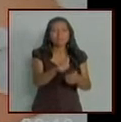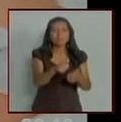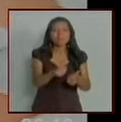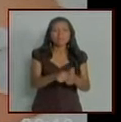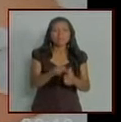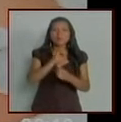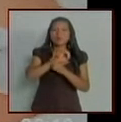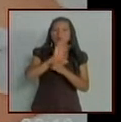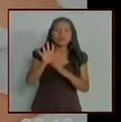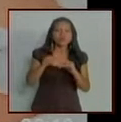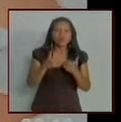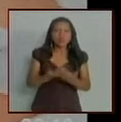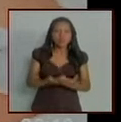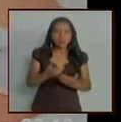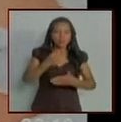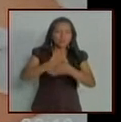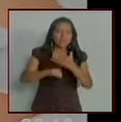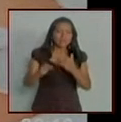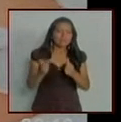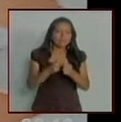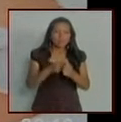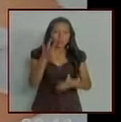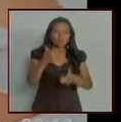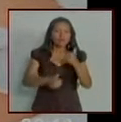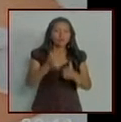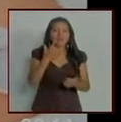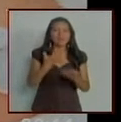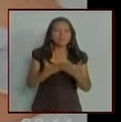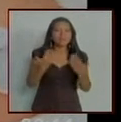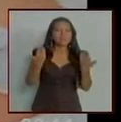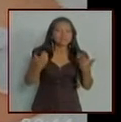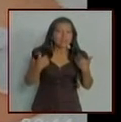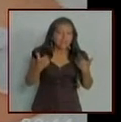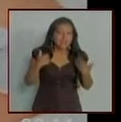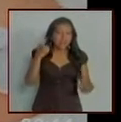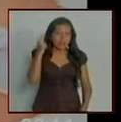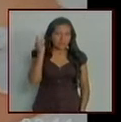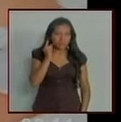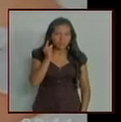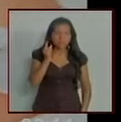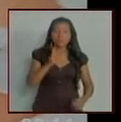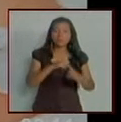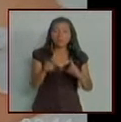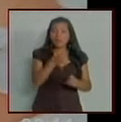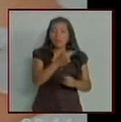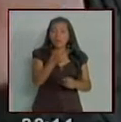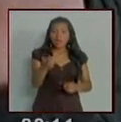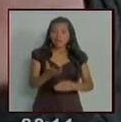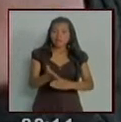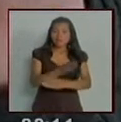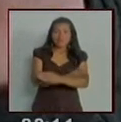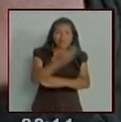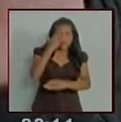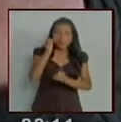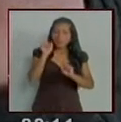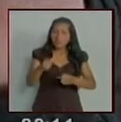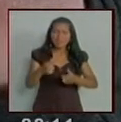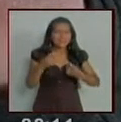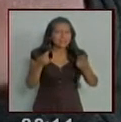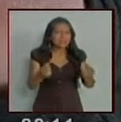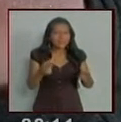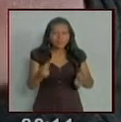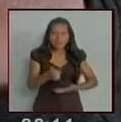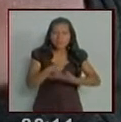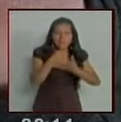desde recién nacidos, para detectar este tipo de problemas. Y sabemos que si detectamos a tiempo, el pronóstico es mejor. Tenemos más armas